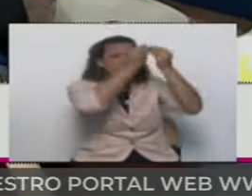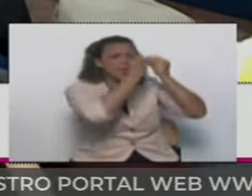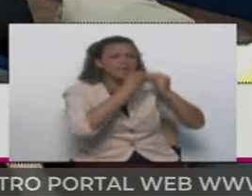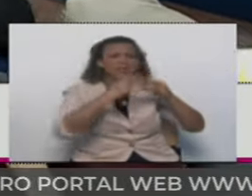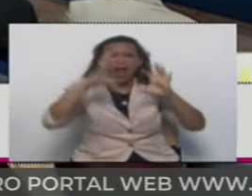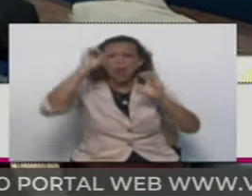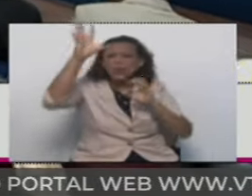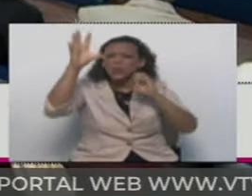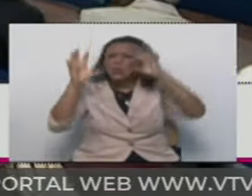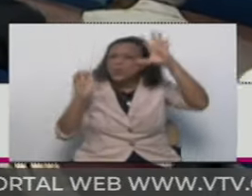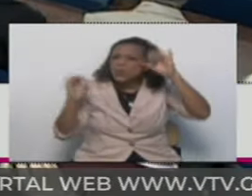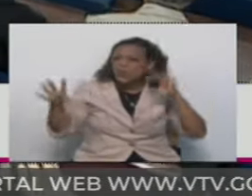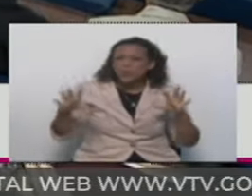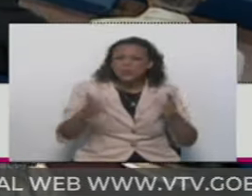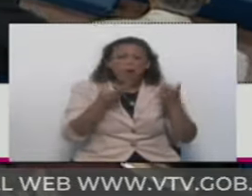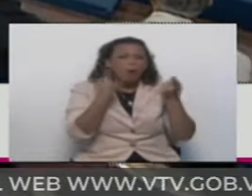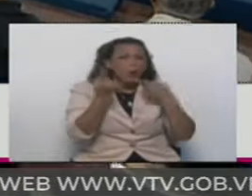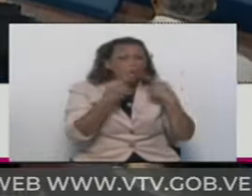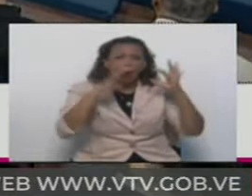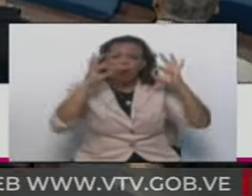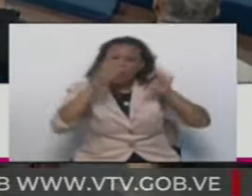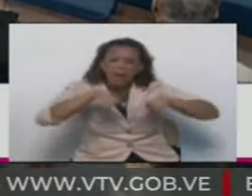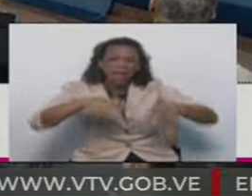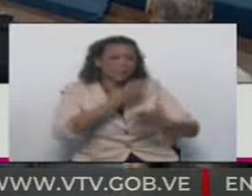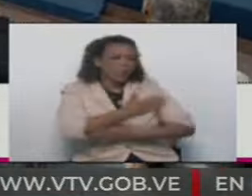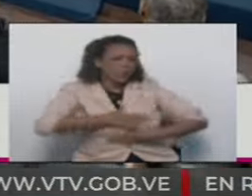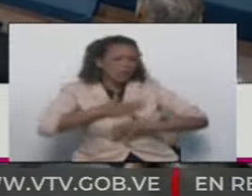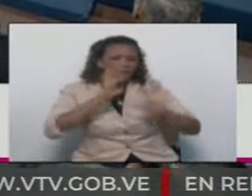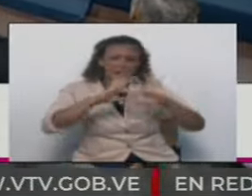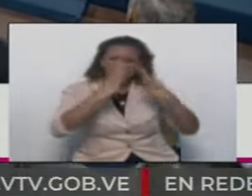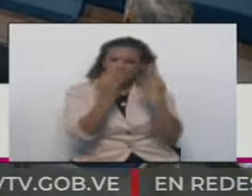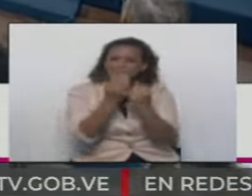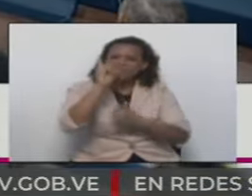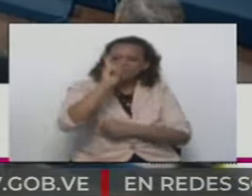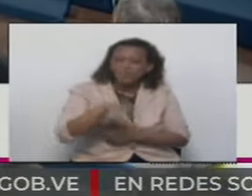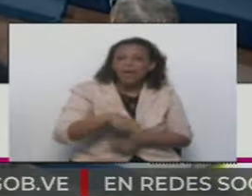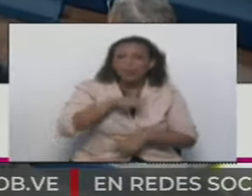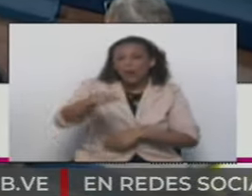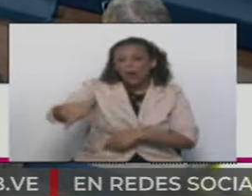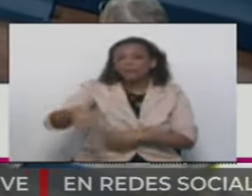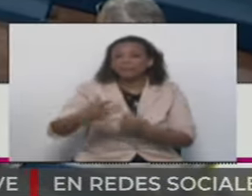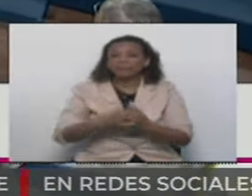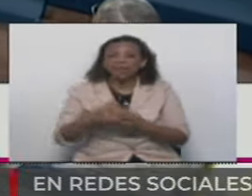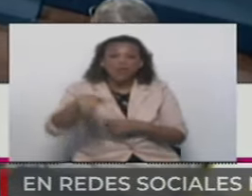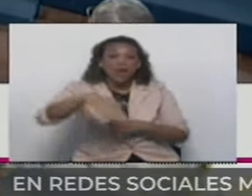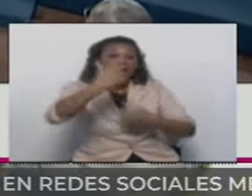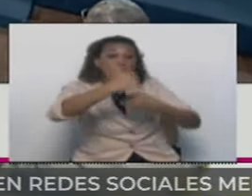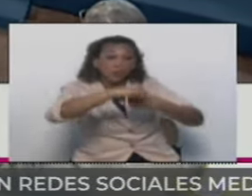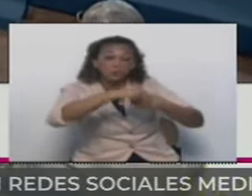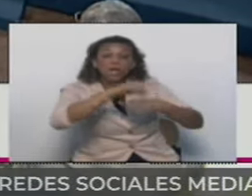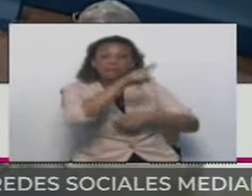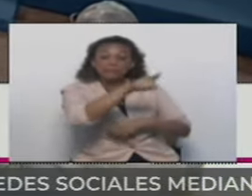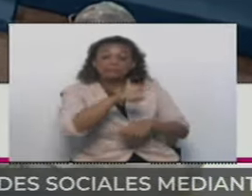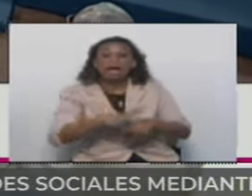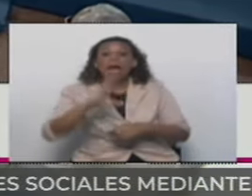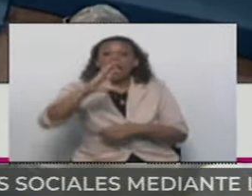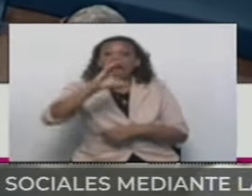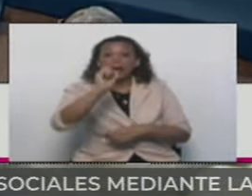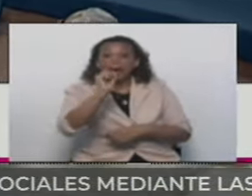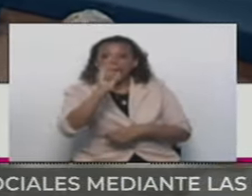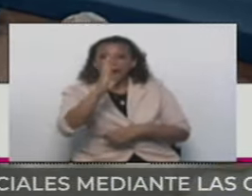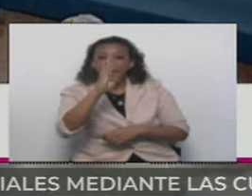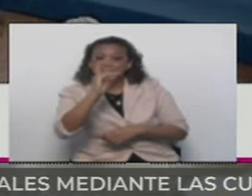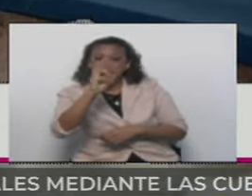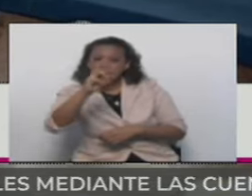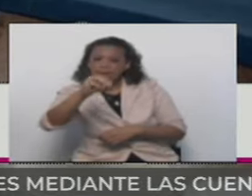iluminado, está hermosísimo ese espacio para toda la familia, y vamos a estar también en Cabima, en el estado Zulia. Y de ahí para adelante todo el país empieza